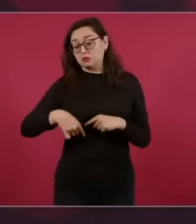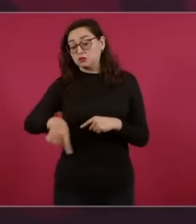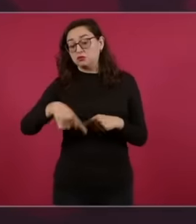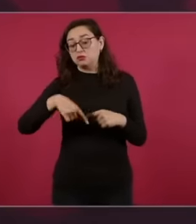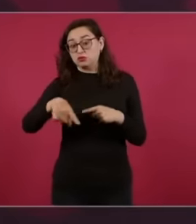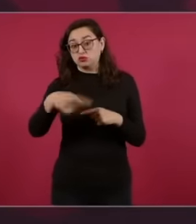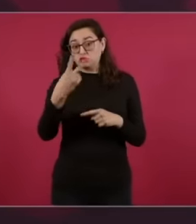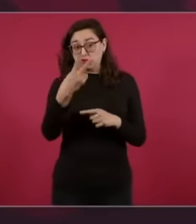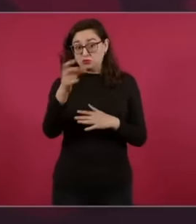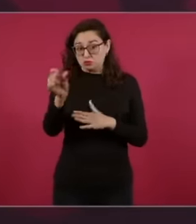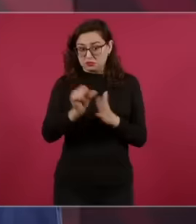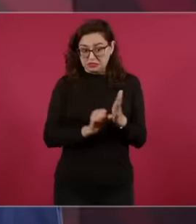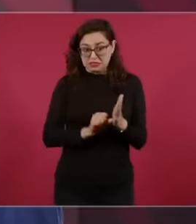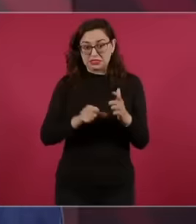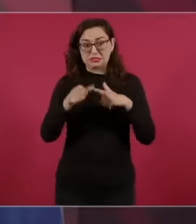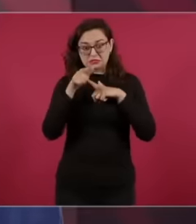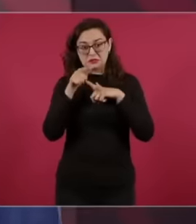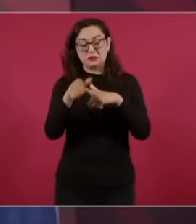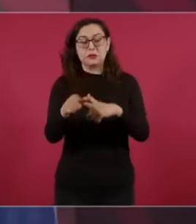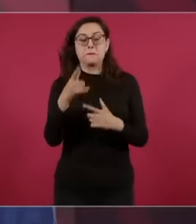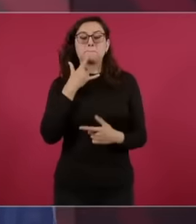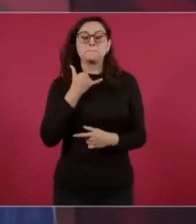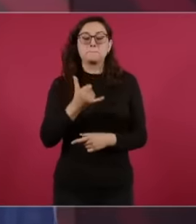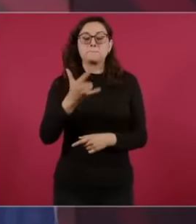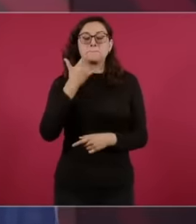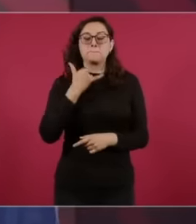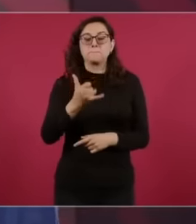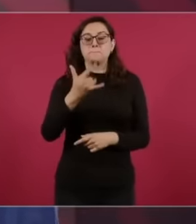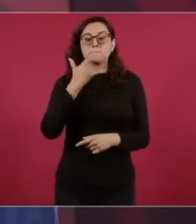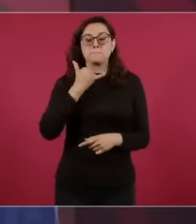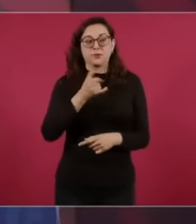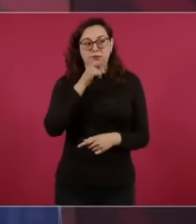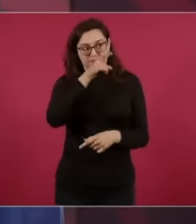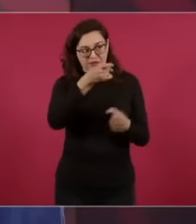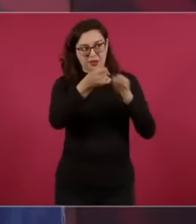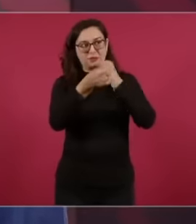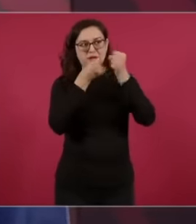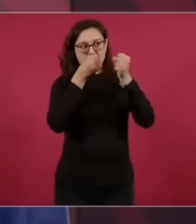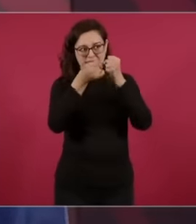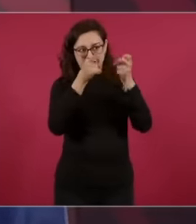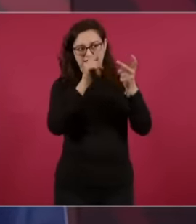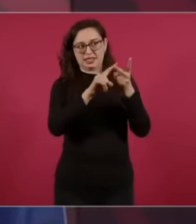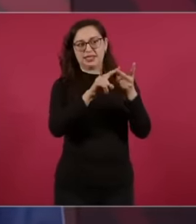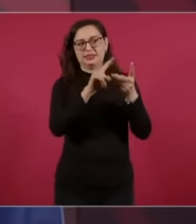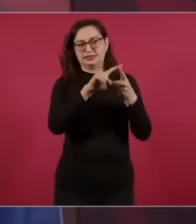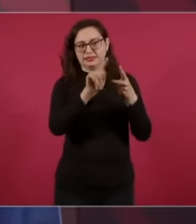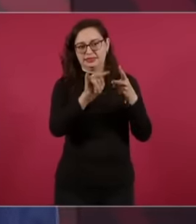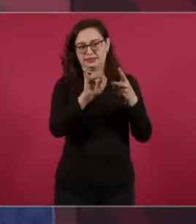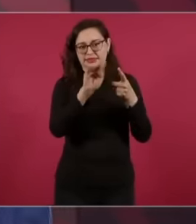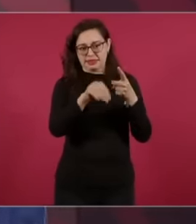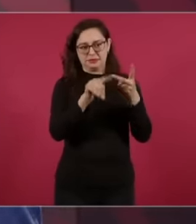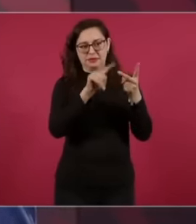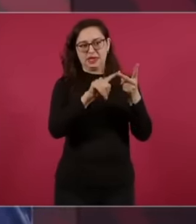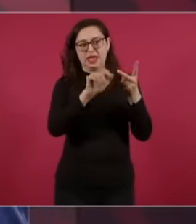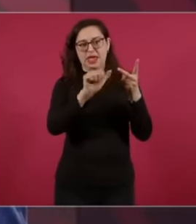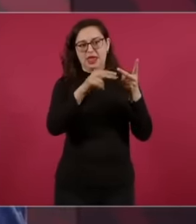faltan, vamos a seguir con Tim Golden y con Anabel y